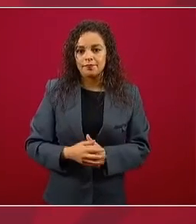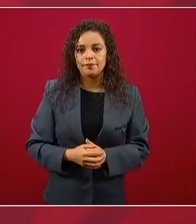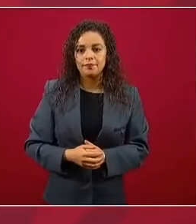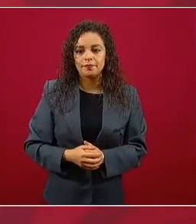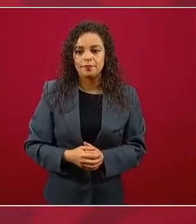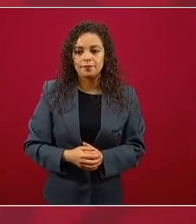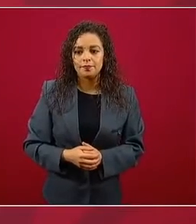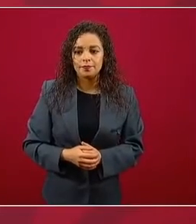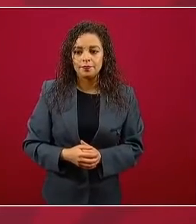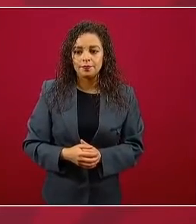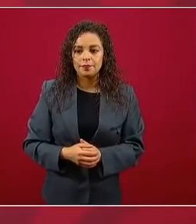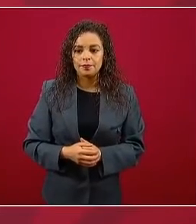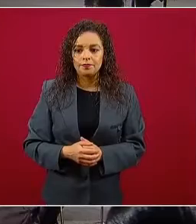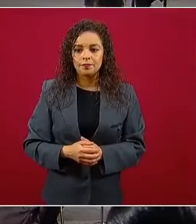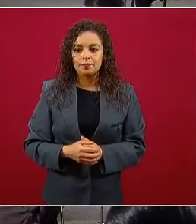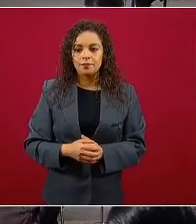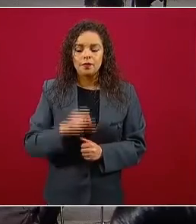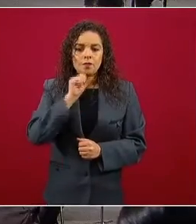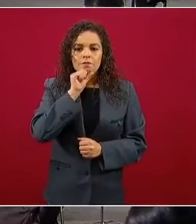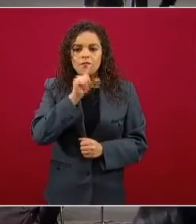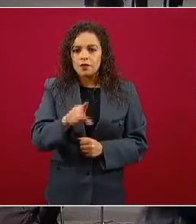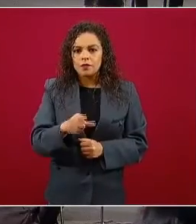como se está haciendo en el gobierno federal,